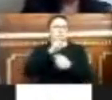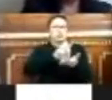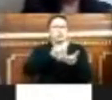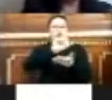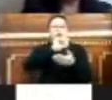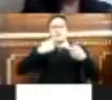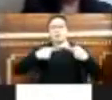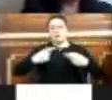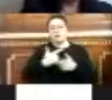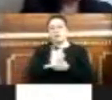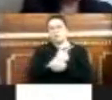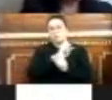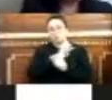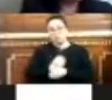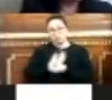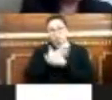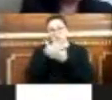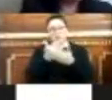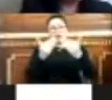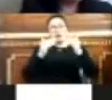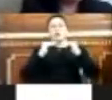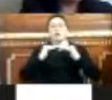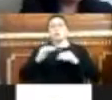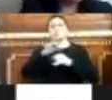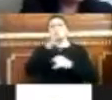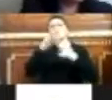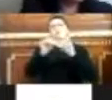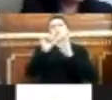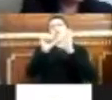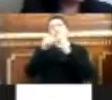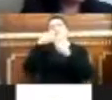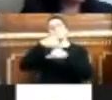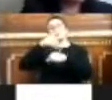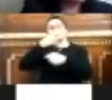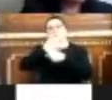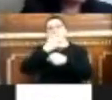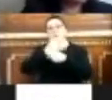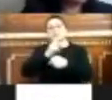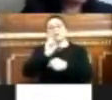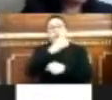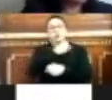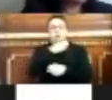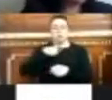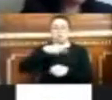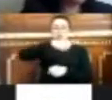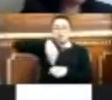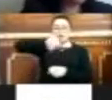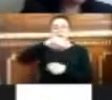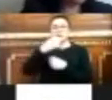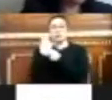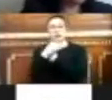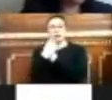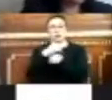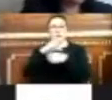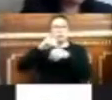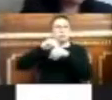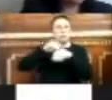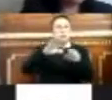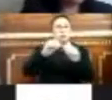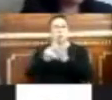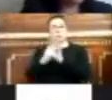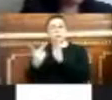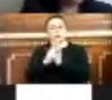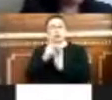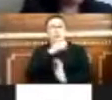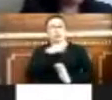Por último, en el artículo 5 transitorio, se contempla la obligación de los medios de comunicación de publicarlos con el fin de darle vida práctica